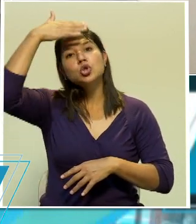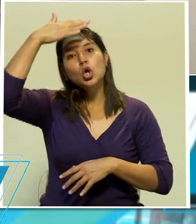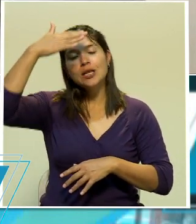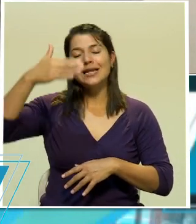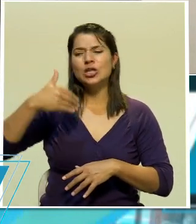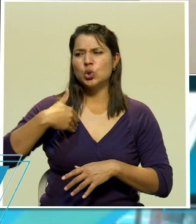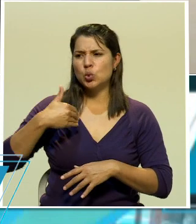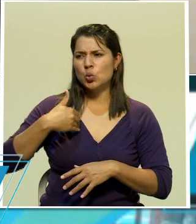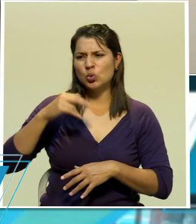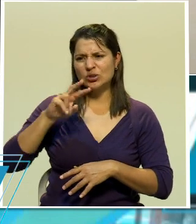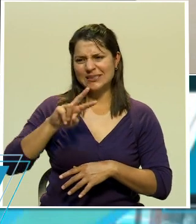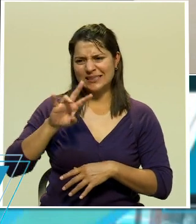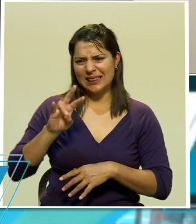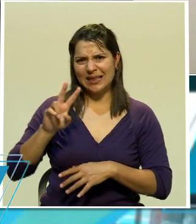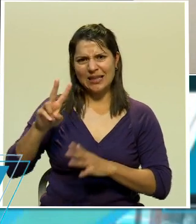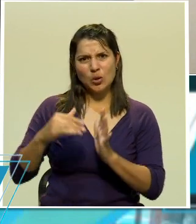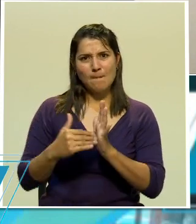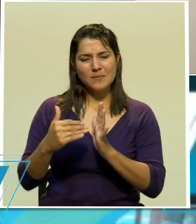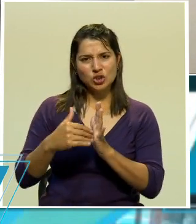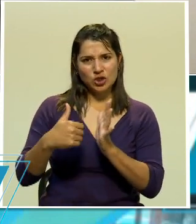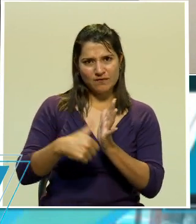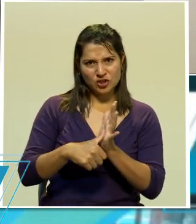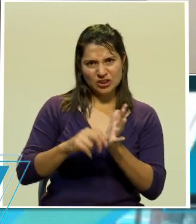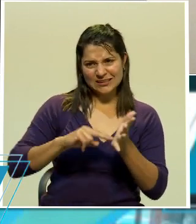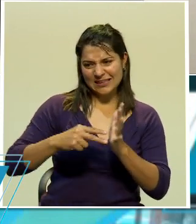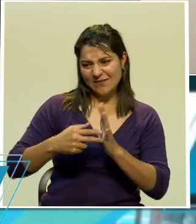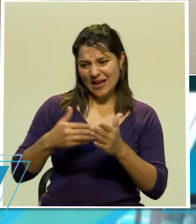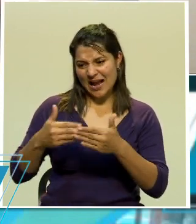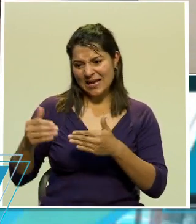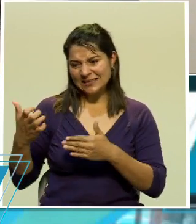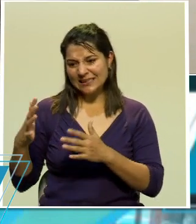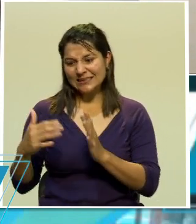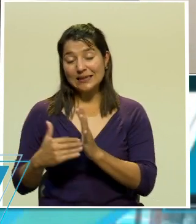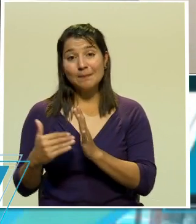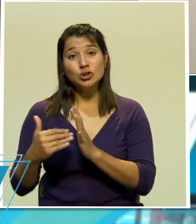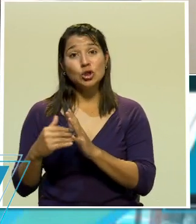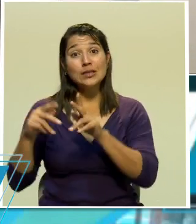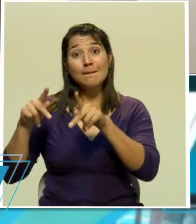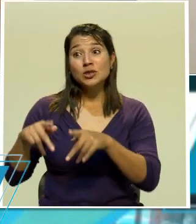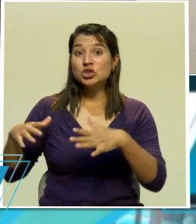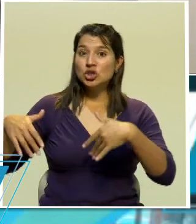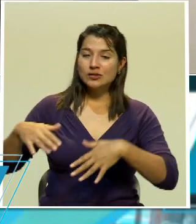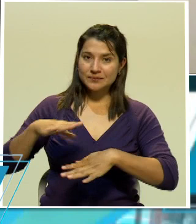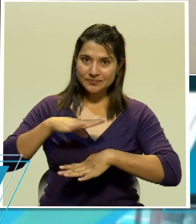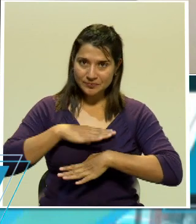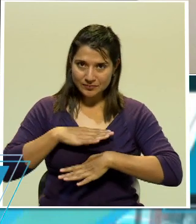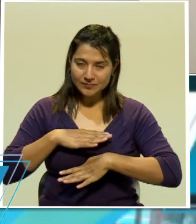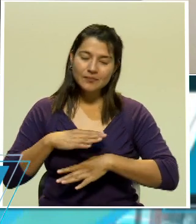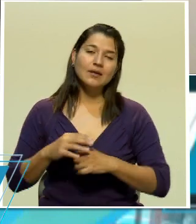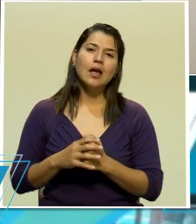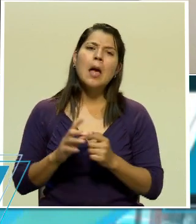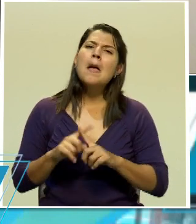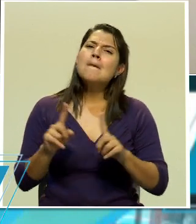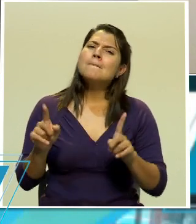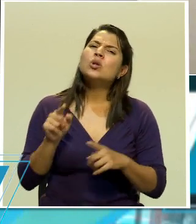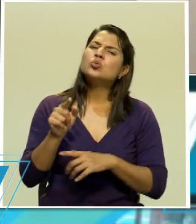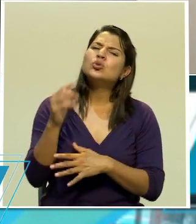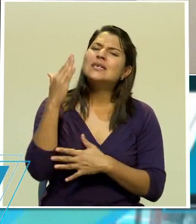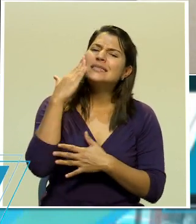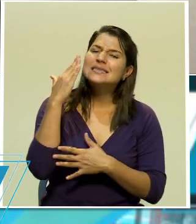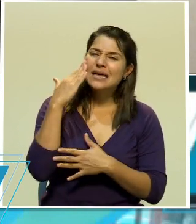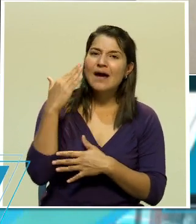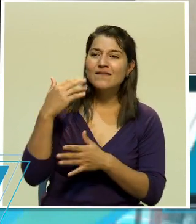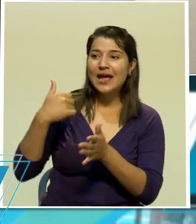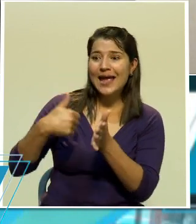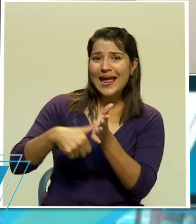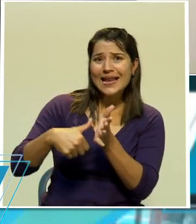personas todavía dicen que Donald Trump le robaron la elección, que todavía no es que Joe Biden no es el presidente electo. Pero imagínense que la elección